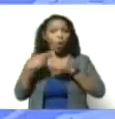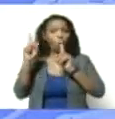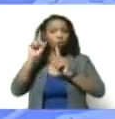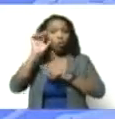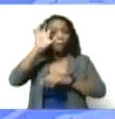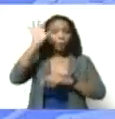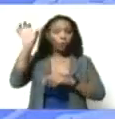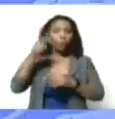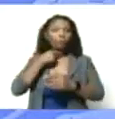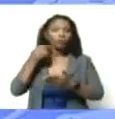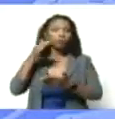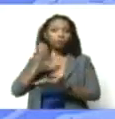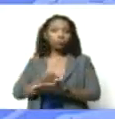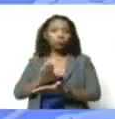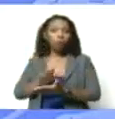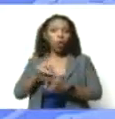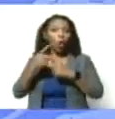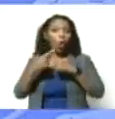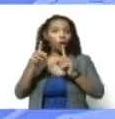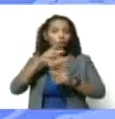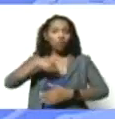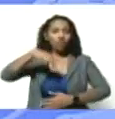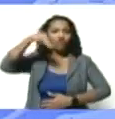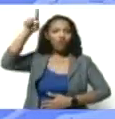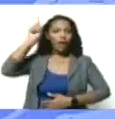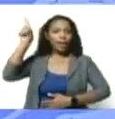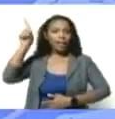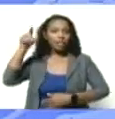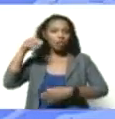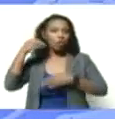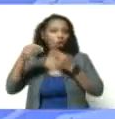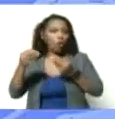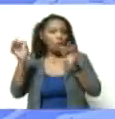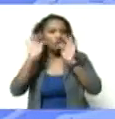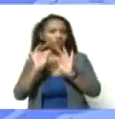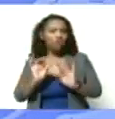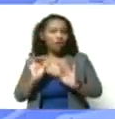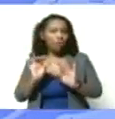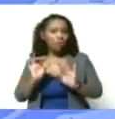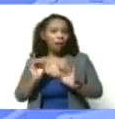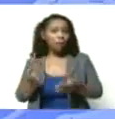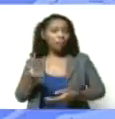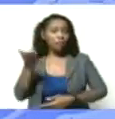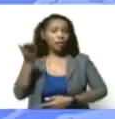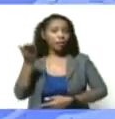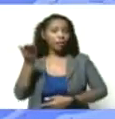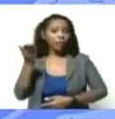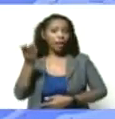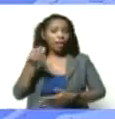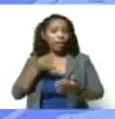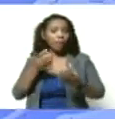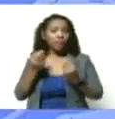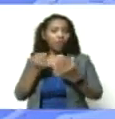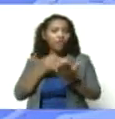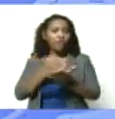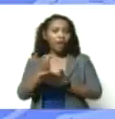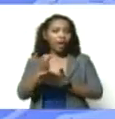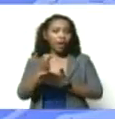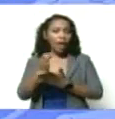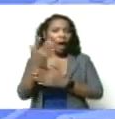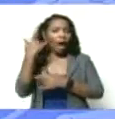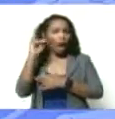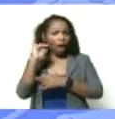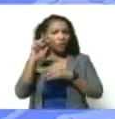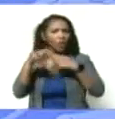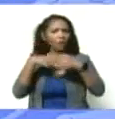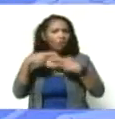paisaje, otro plano. Esos arrebatos de imprescindibles, de tan leales. Es que hay una